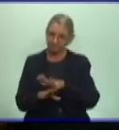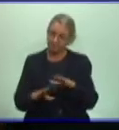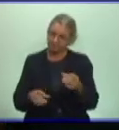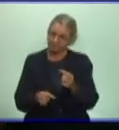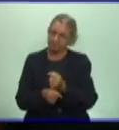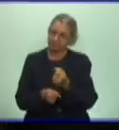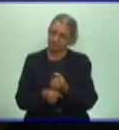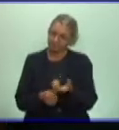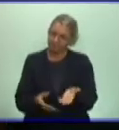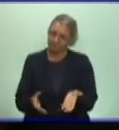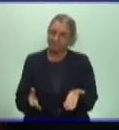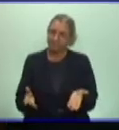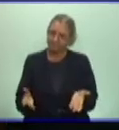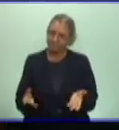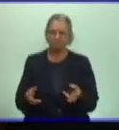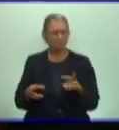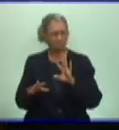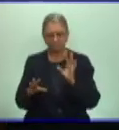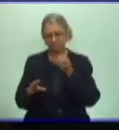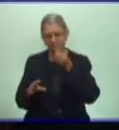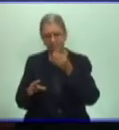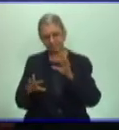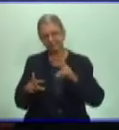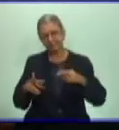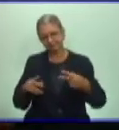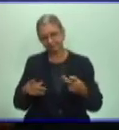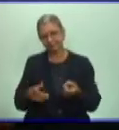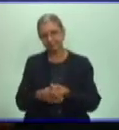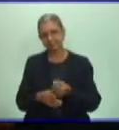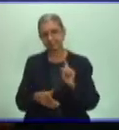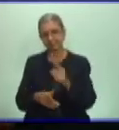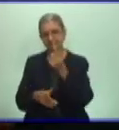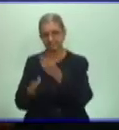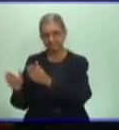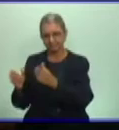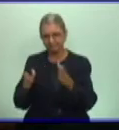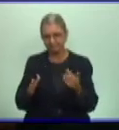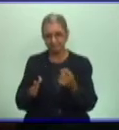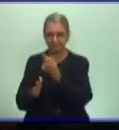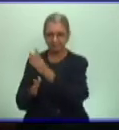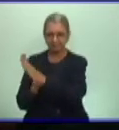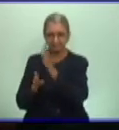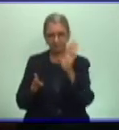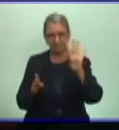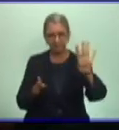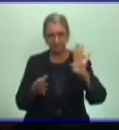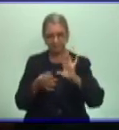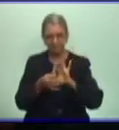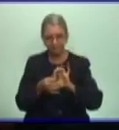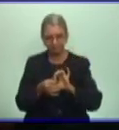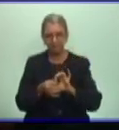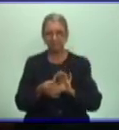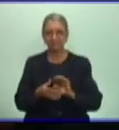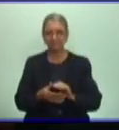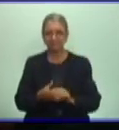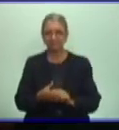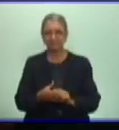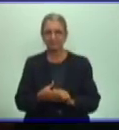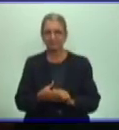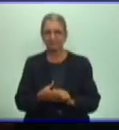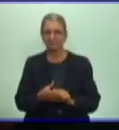pero bueno, vamos a volverlo a... El primer ciclo en las asignaturas, o sea, de los grados de primero a